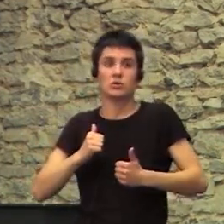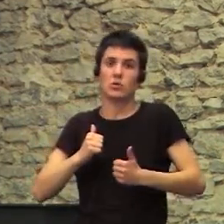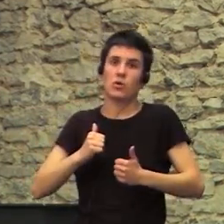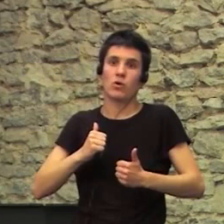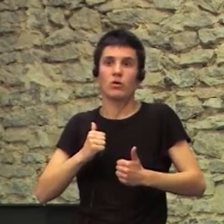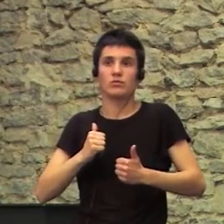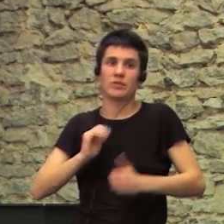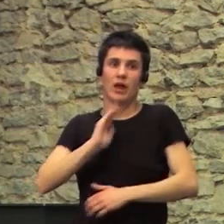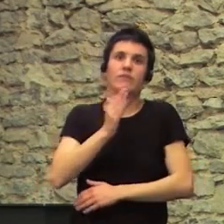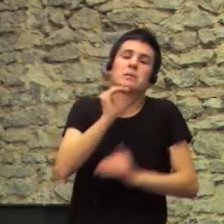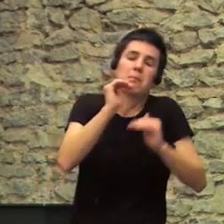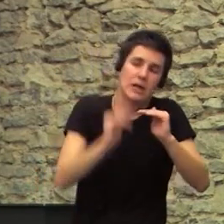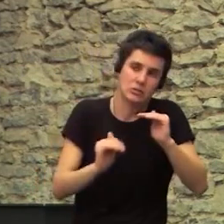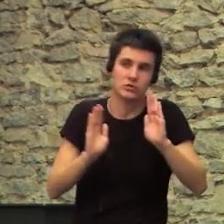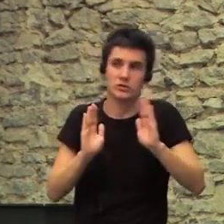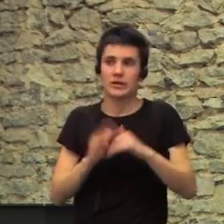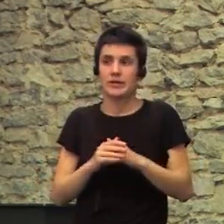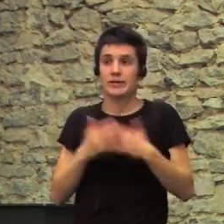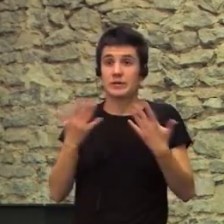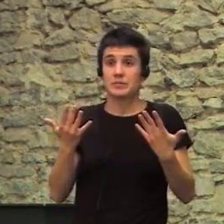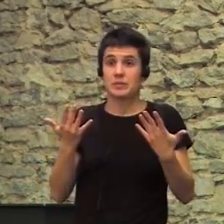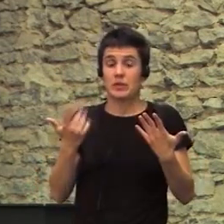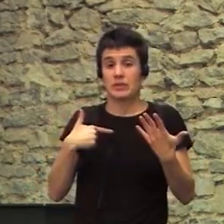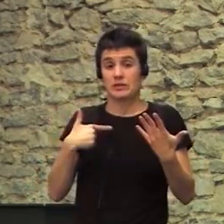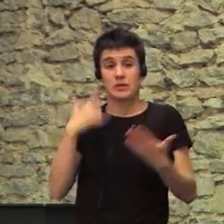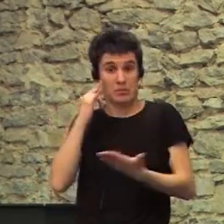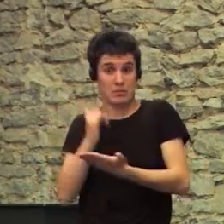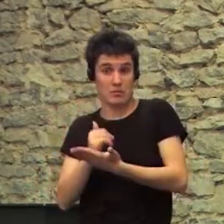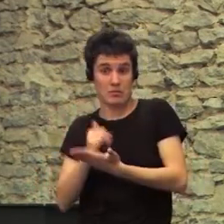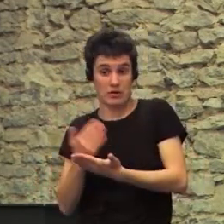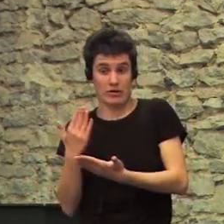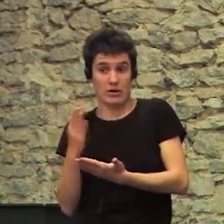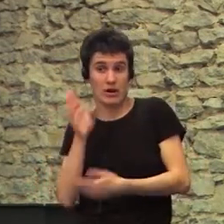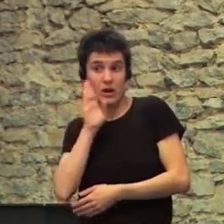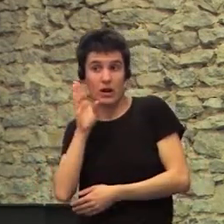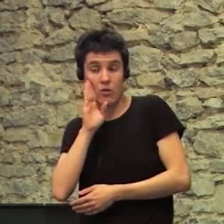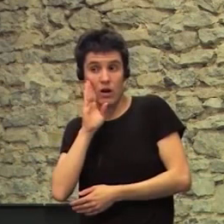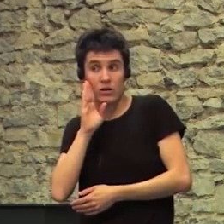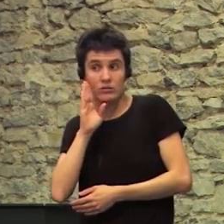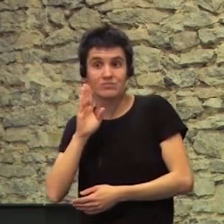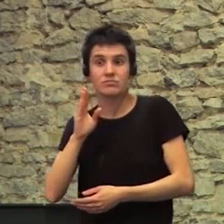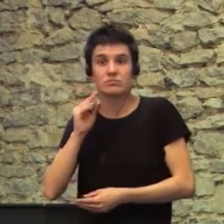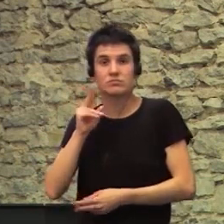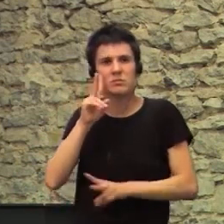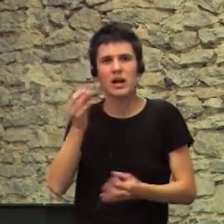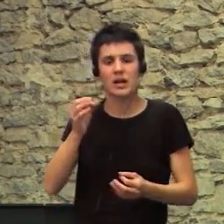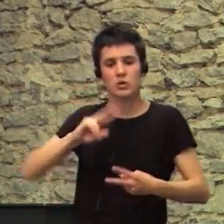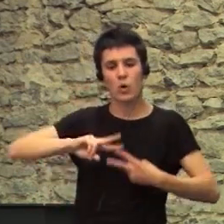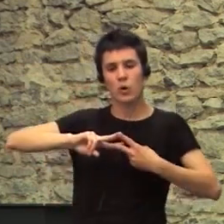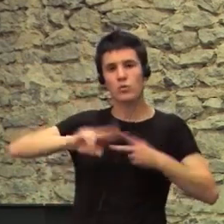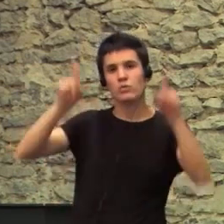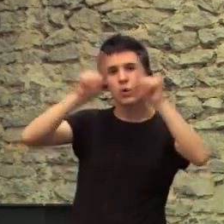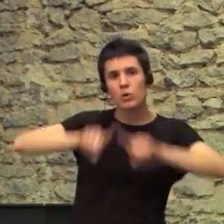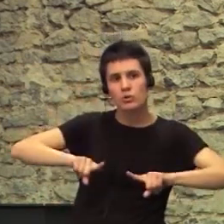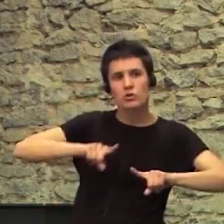¿no? Y entonces lo que se detectaba ahí era únicamente los cromosomas, evidentemente, si eras